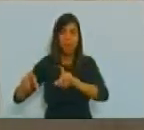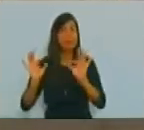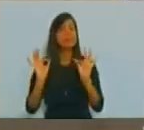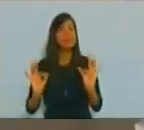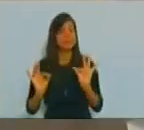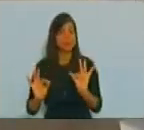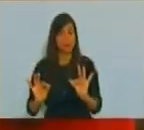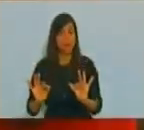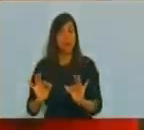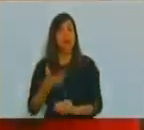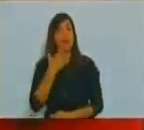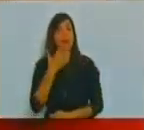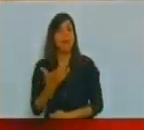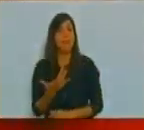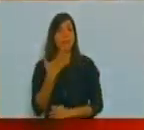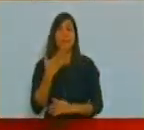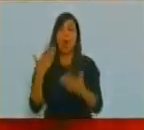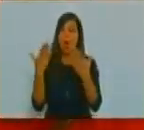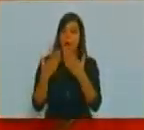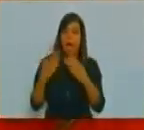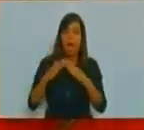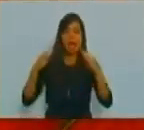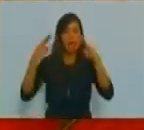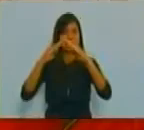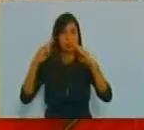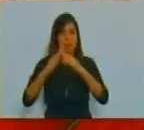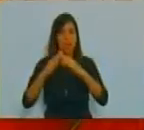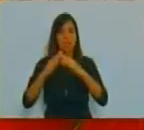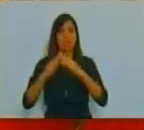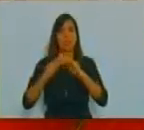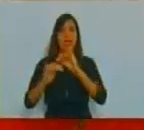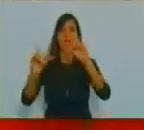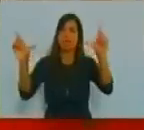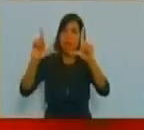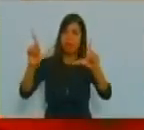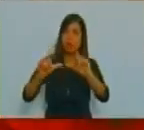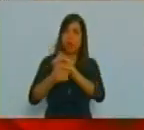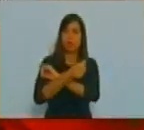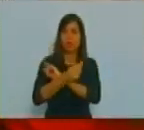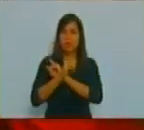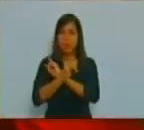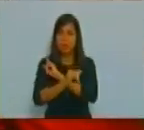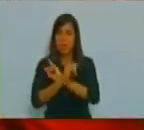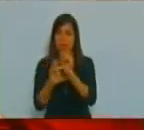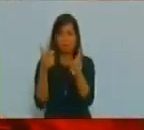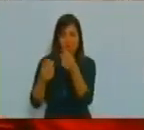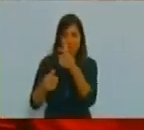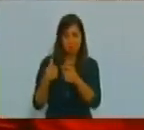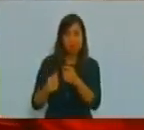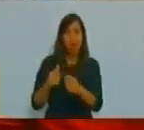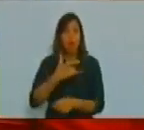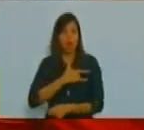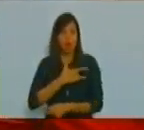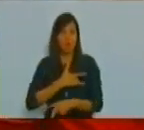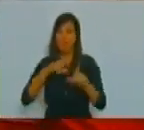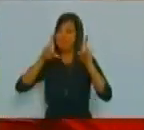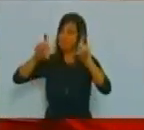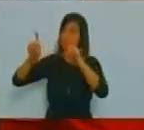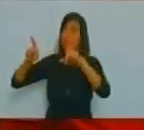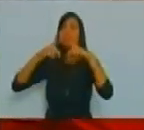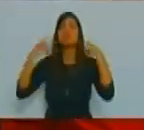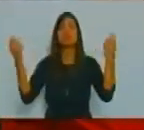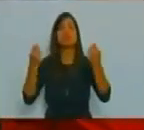desde la casa los medios de comunicación las redes sociales pero también desde la escuela desde el liceo desde la universidad nosotros promovamos